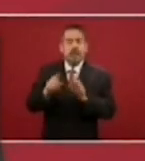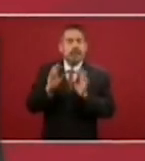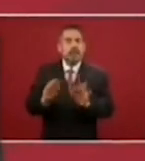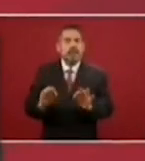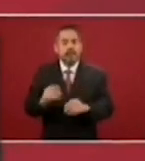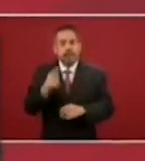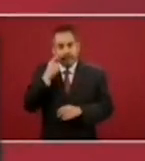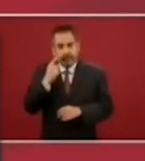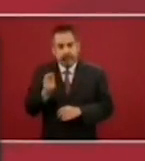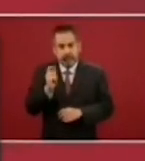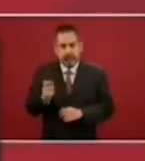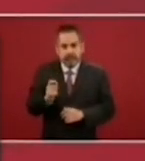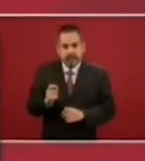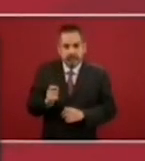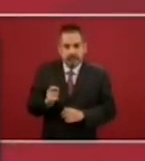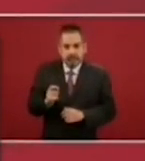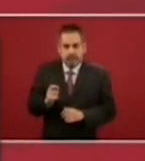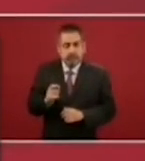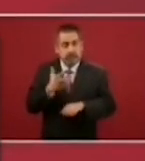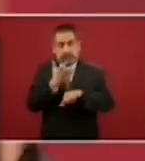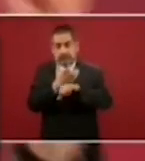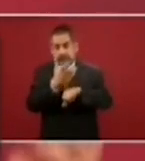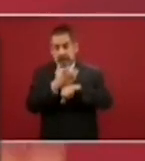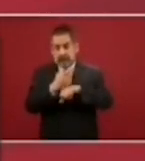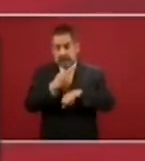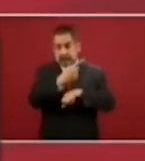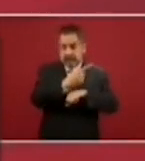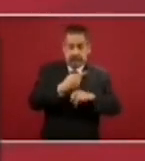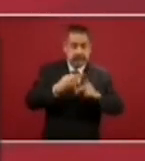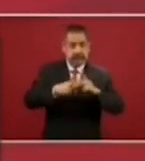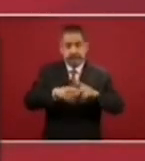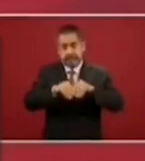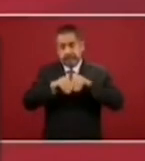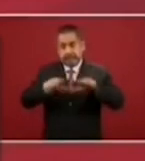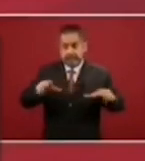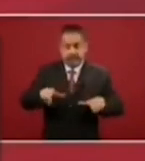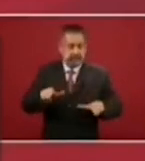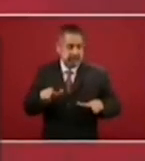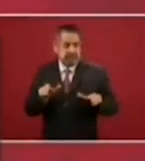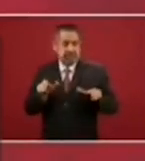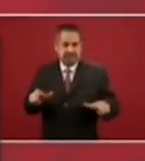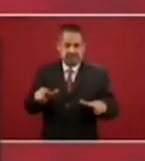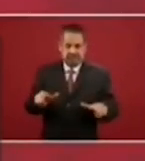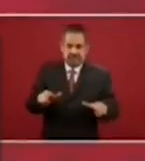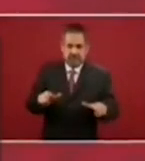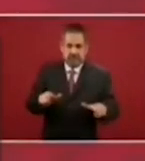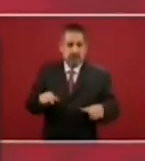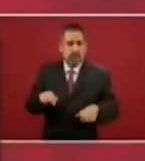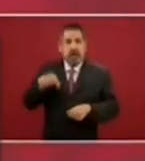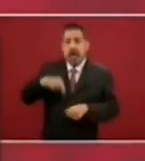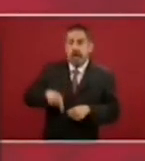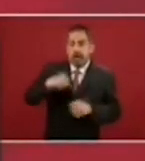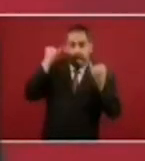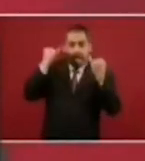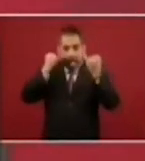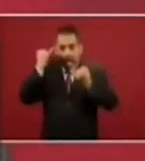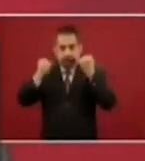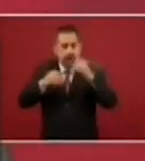de que Estados Unidos anunció el incremento de sus medidas de restricción, creció esta